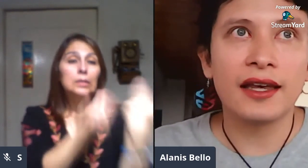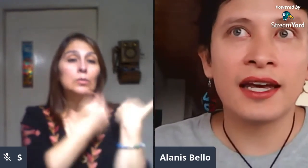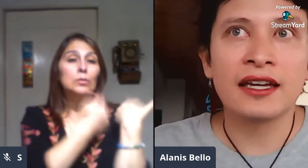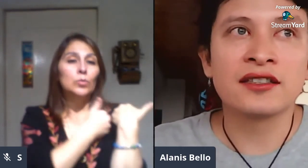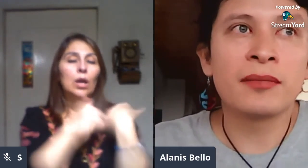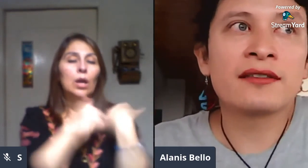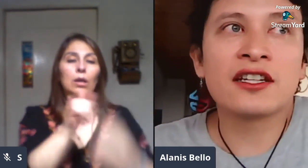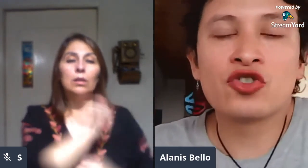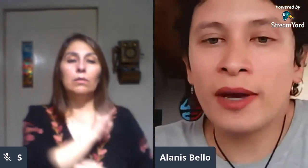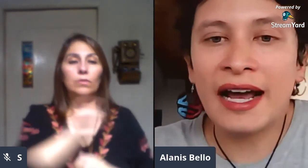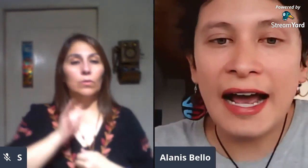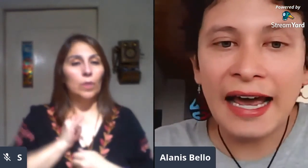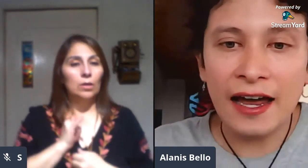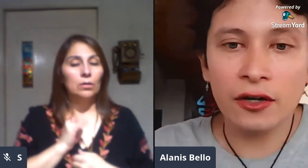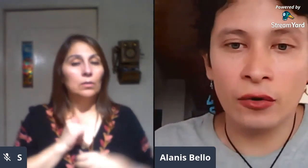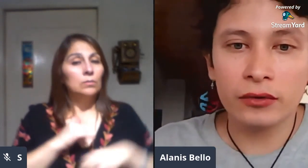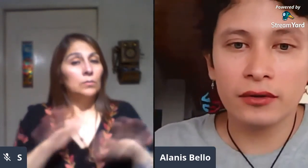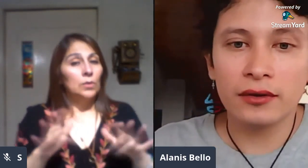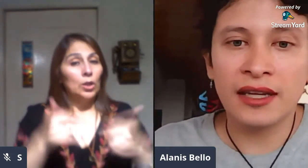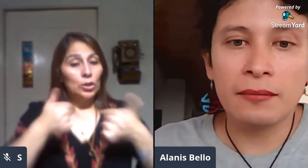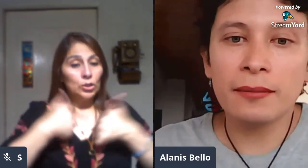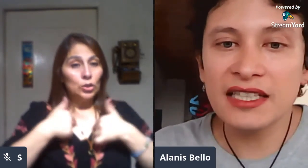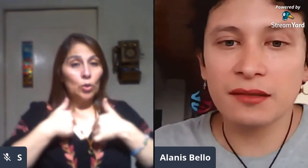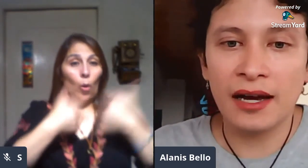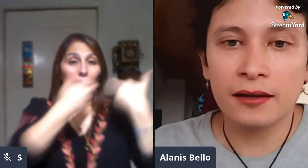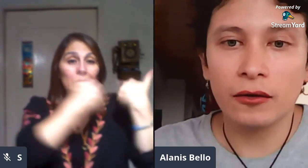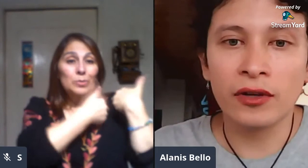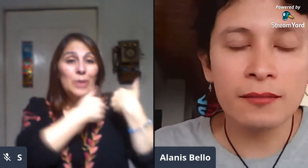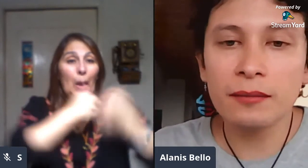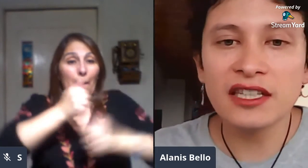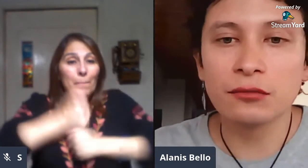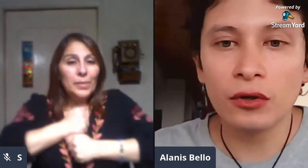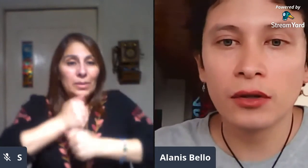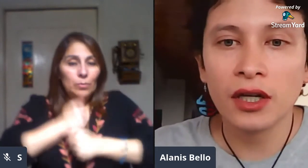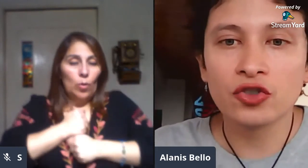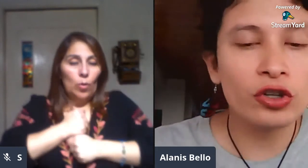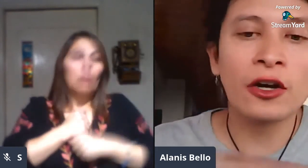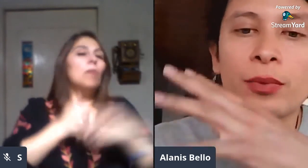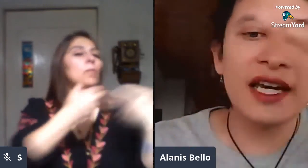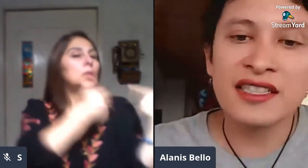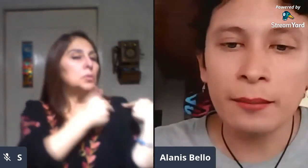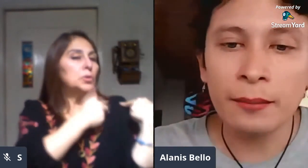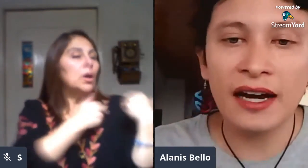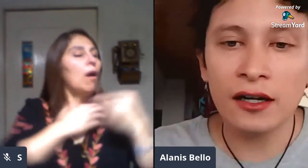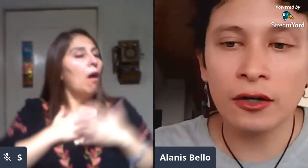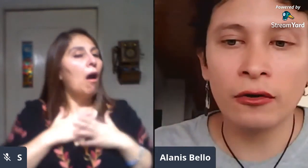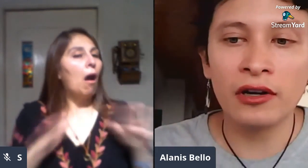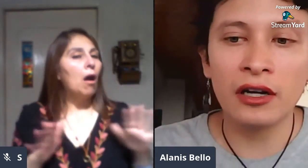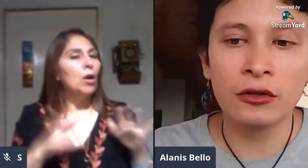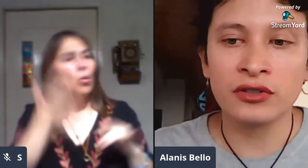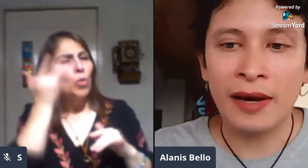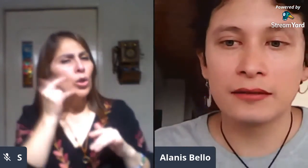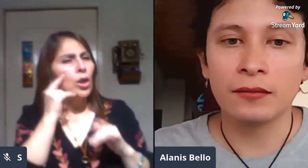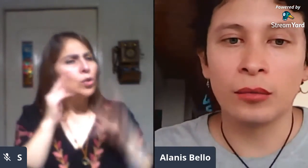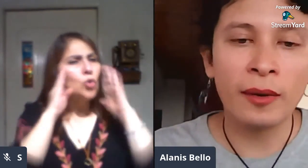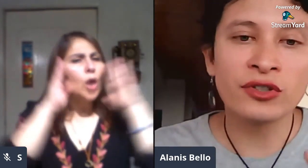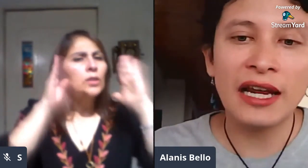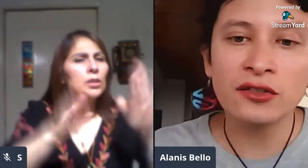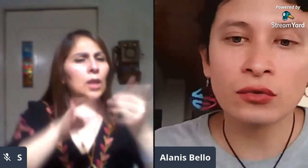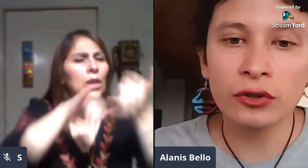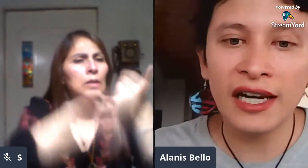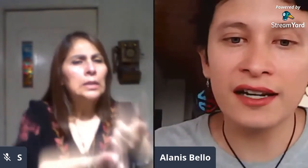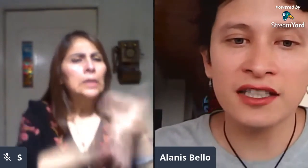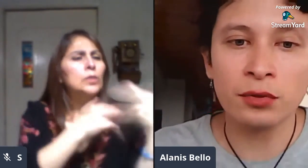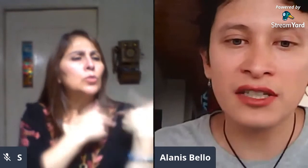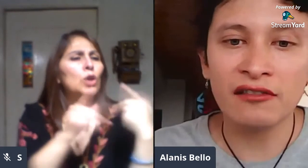que mientras yo me haga cargo de mí misma o de mí mismo, yo no tengo por qué hacerme cargo de los demás. Volvemos